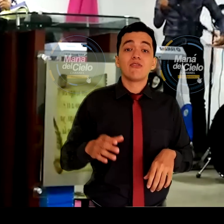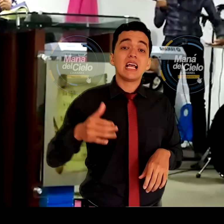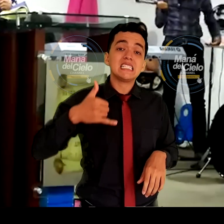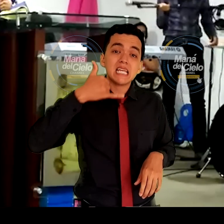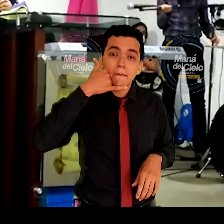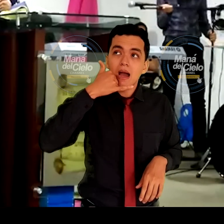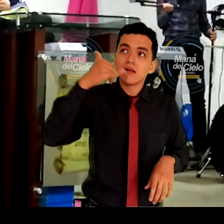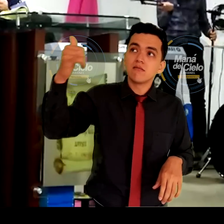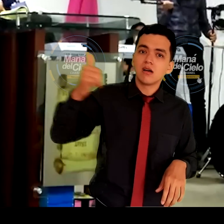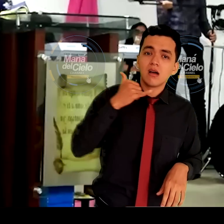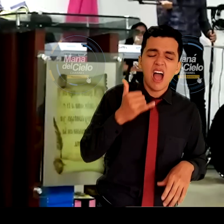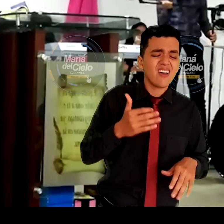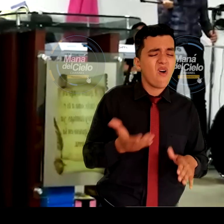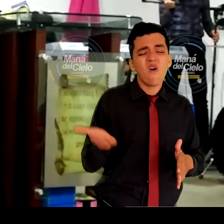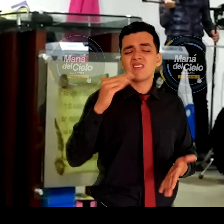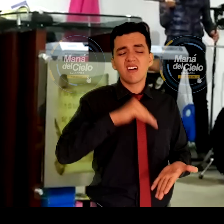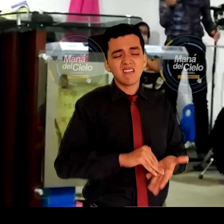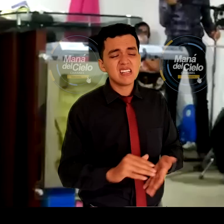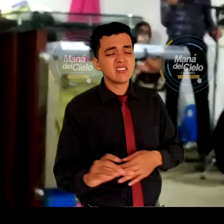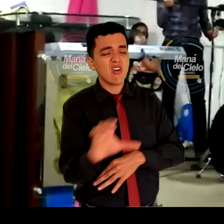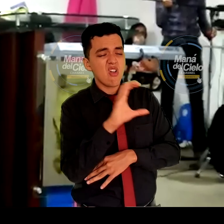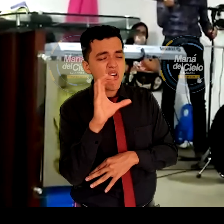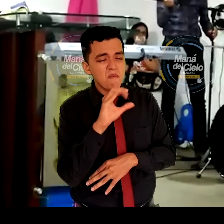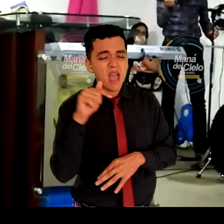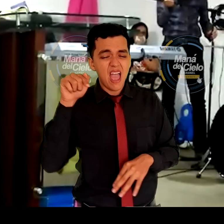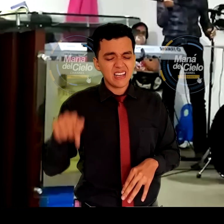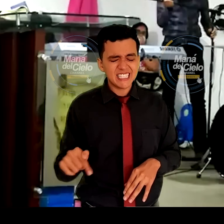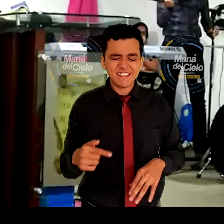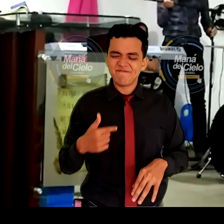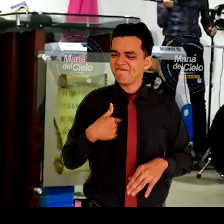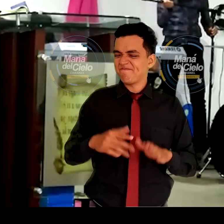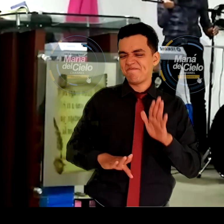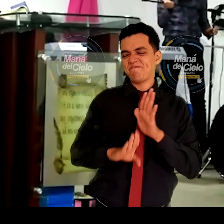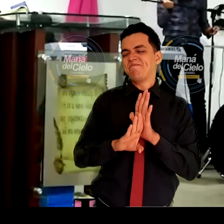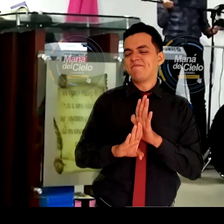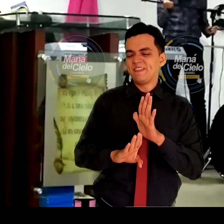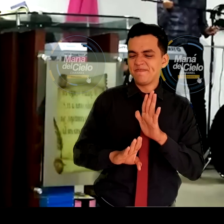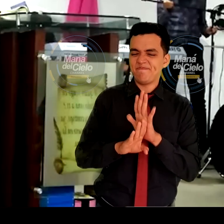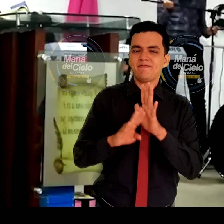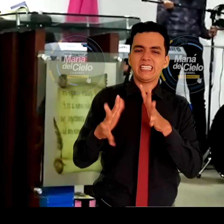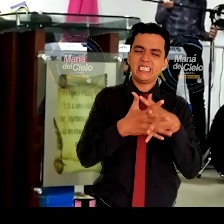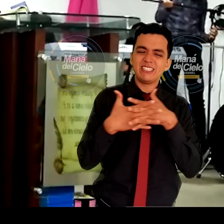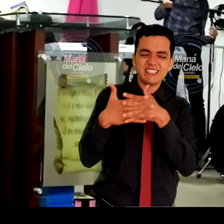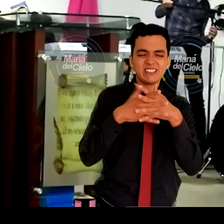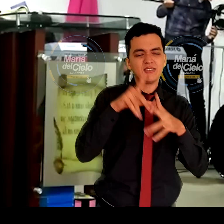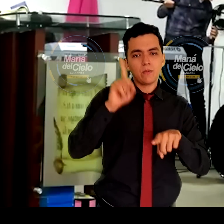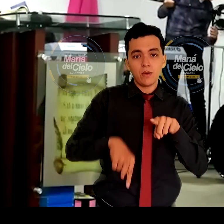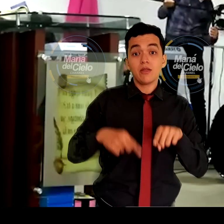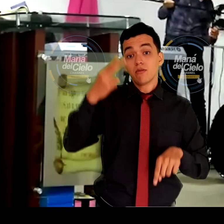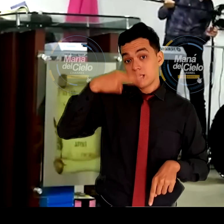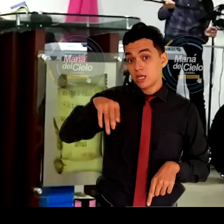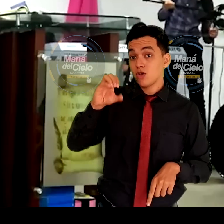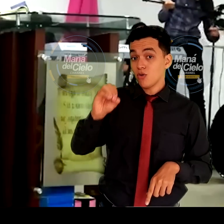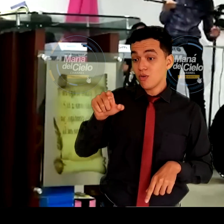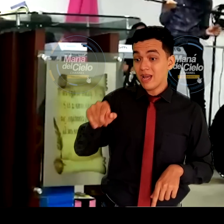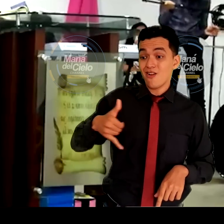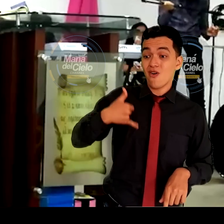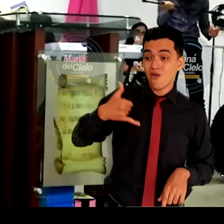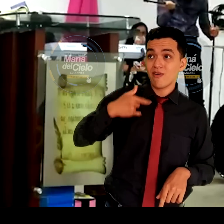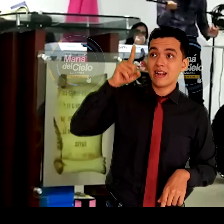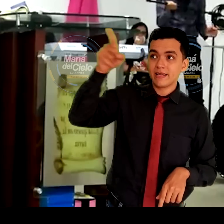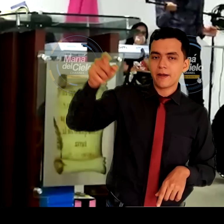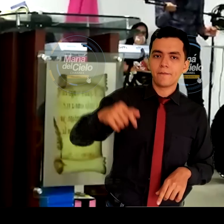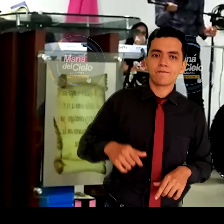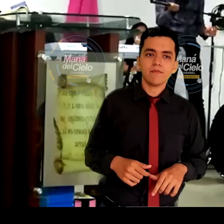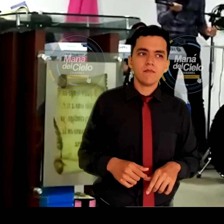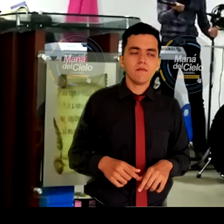llamar, que se regresaba, que se sentía que no podía salir adelante en ese país, que no iba a poder. Dice que cuando fue a agarrar ese teléfono,